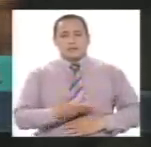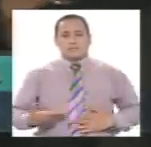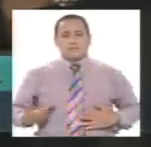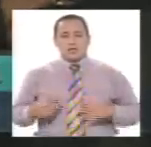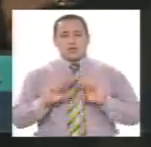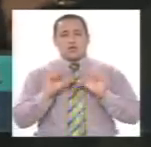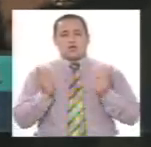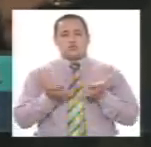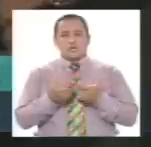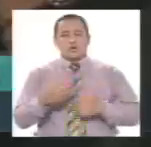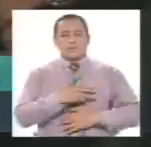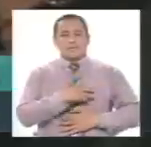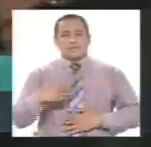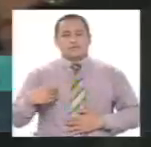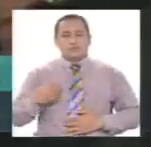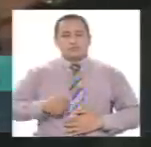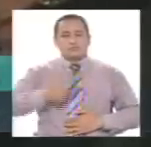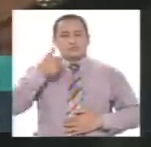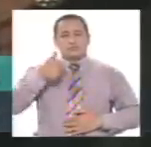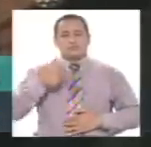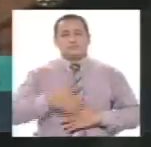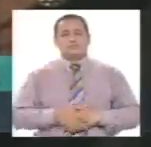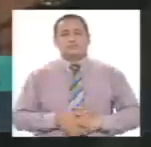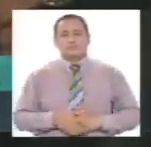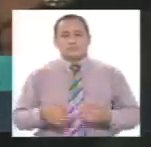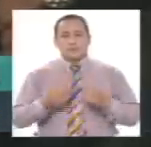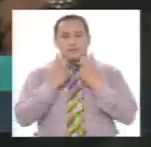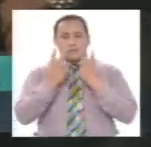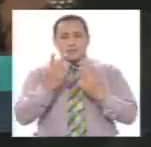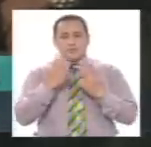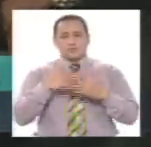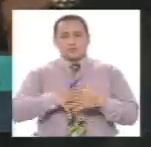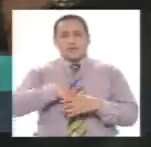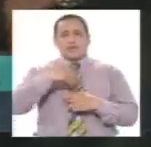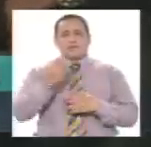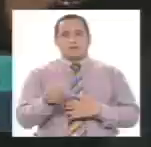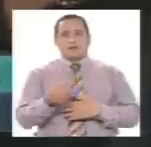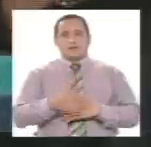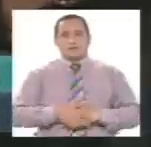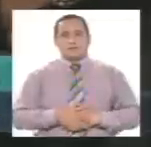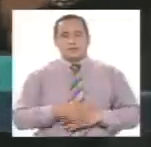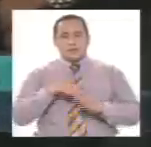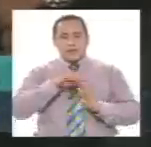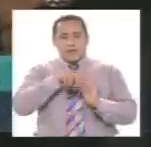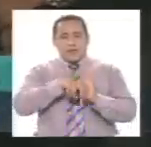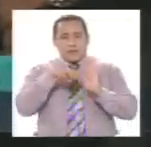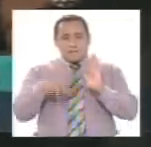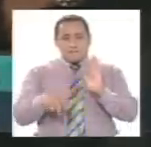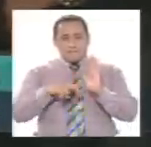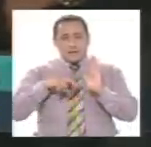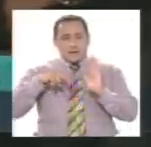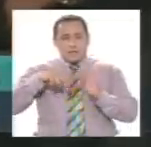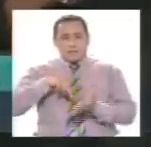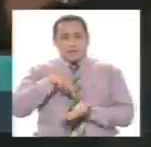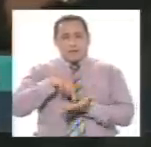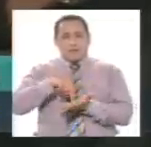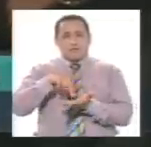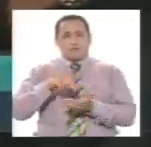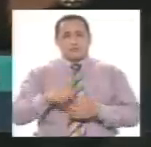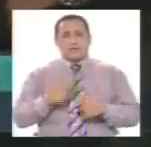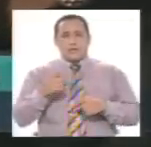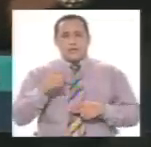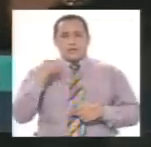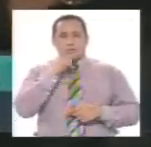del Consejo de Ministros. Vemos en la parte baja de esta balaustrada